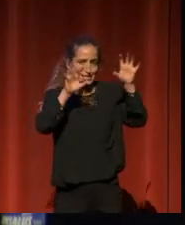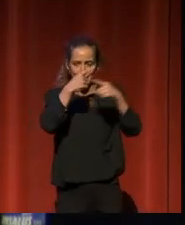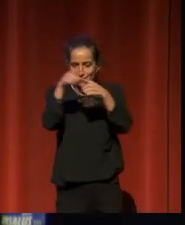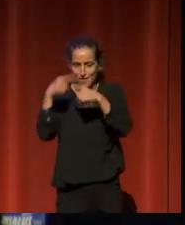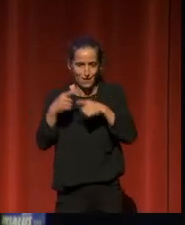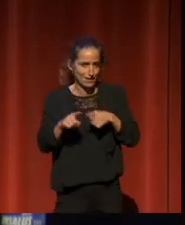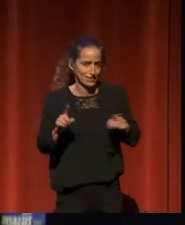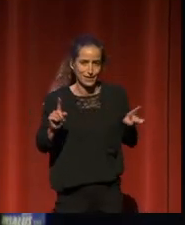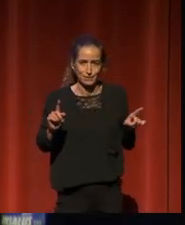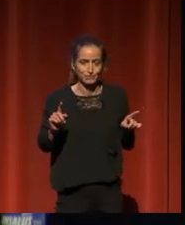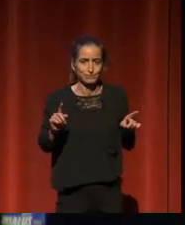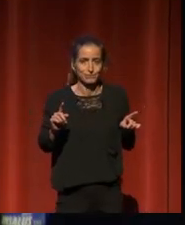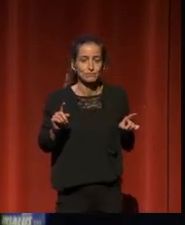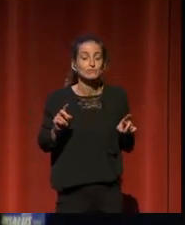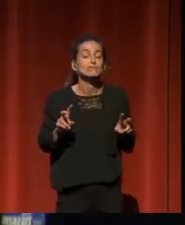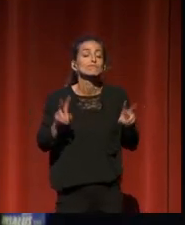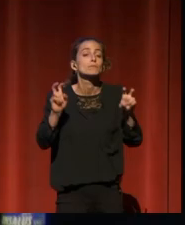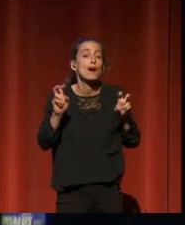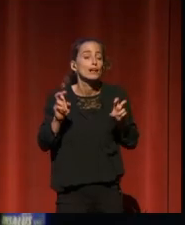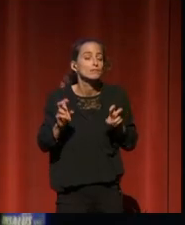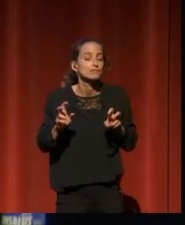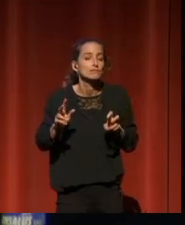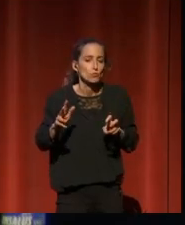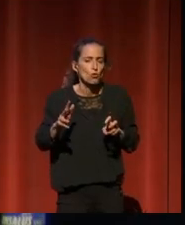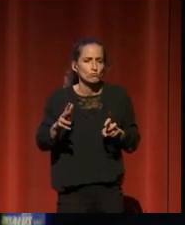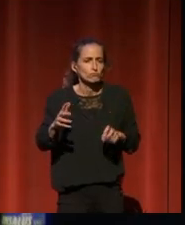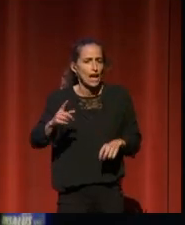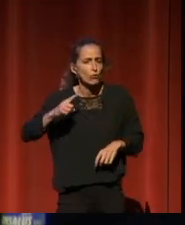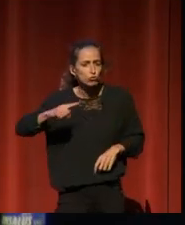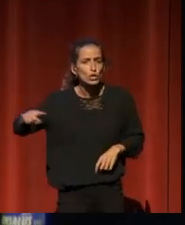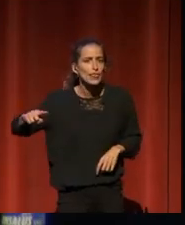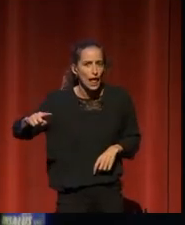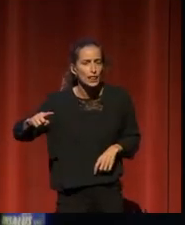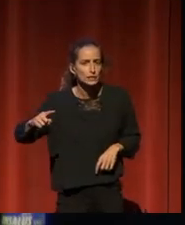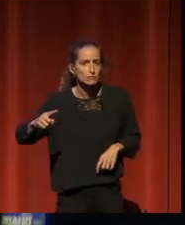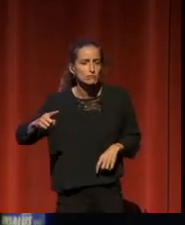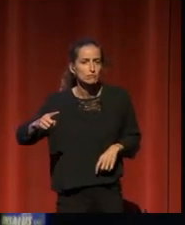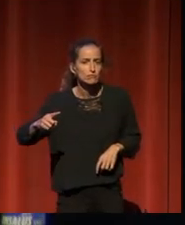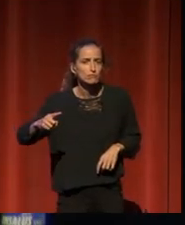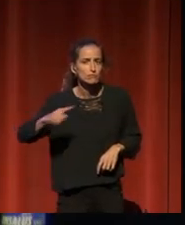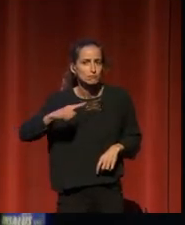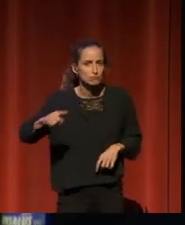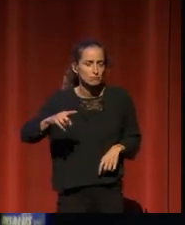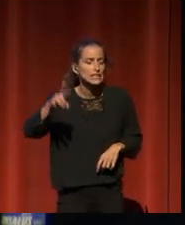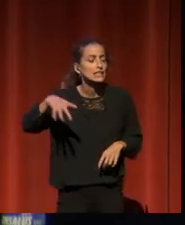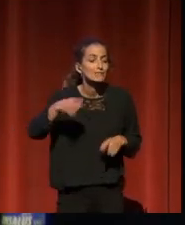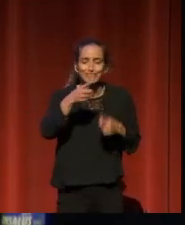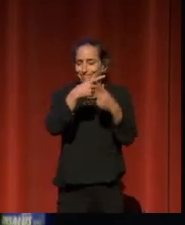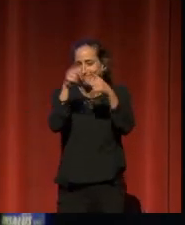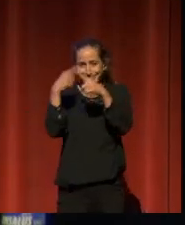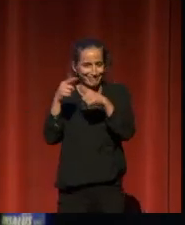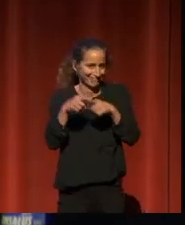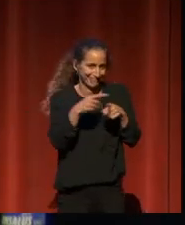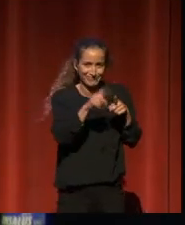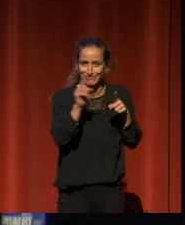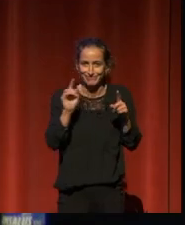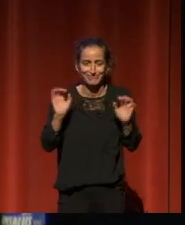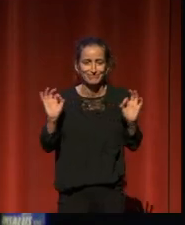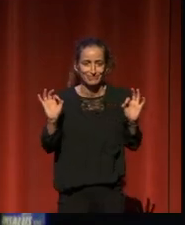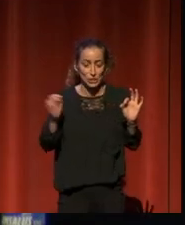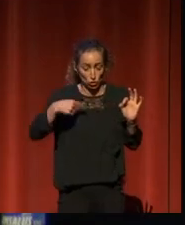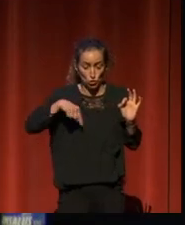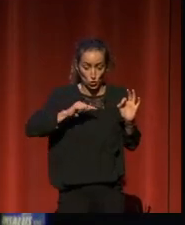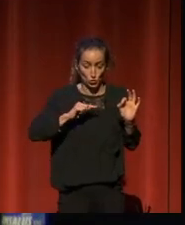el nivel de autoridad es diferente entre países es es nuestra organización tiene que